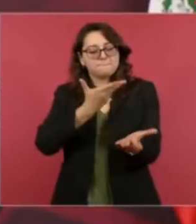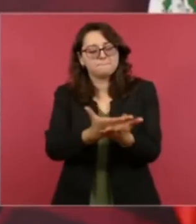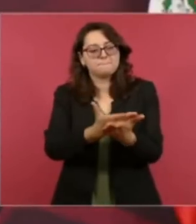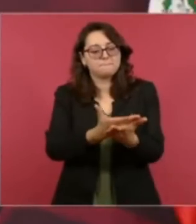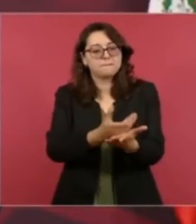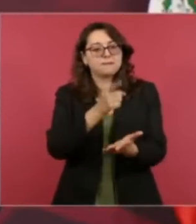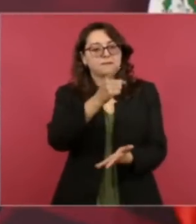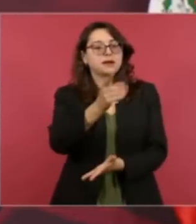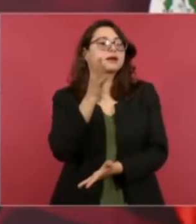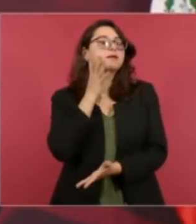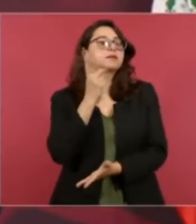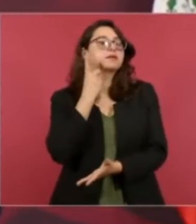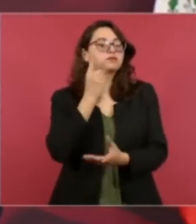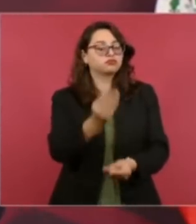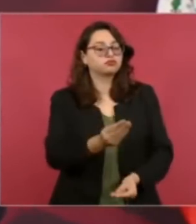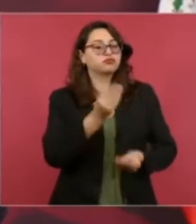a la Constitución,